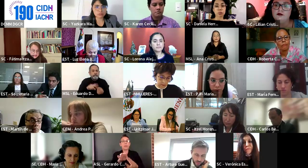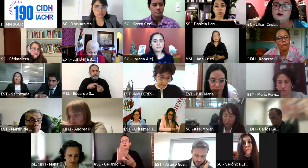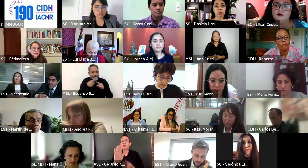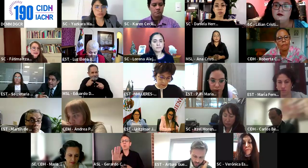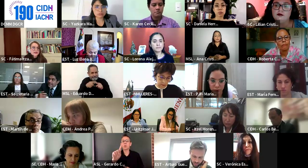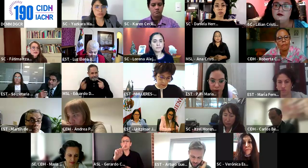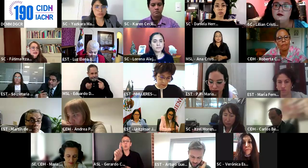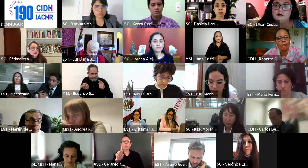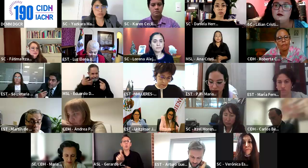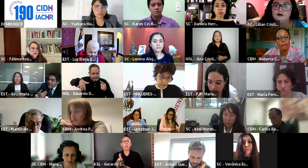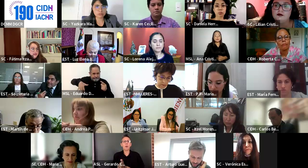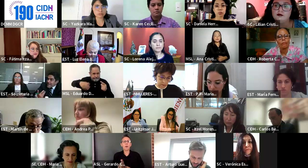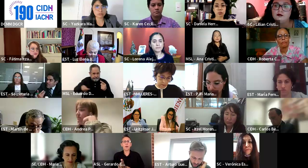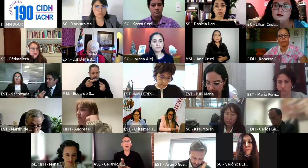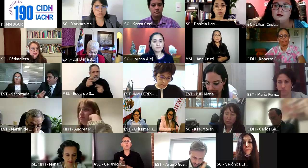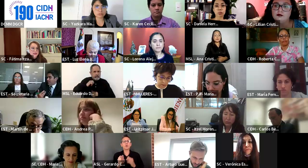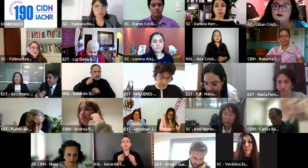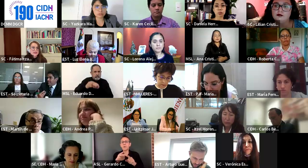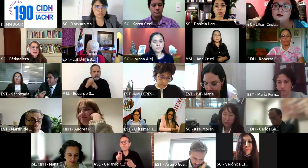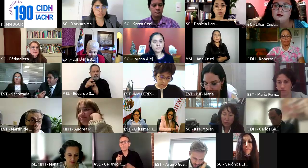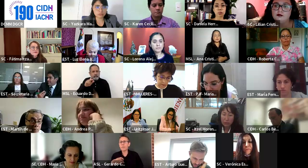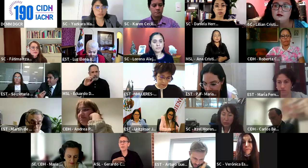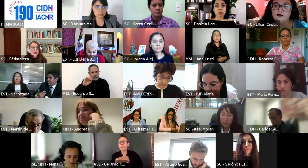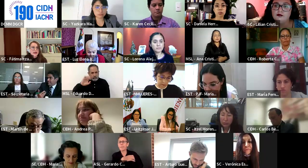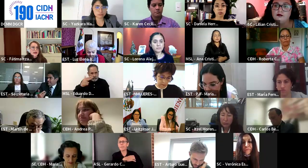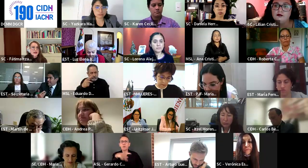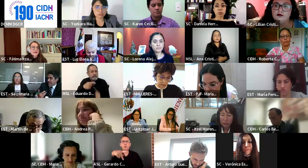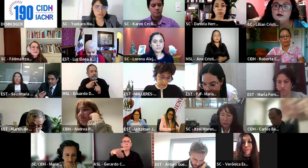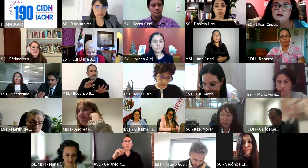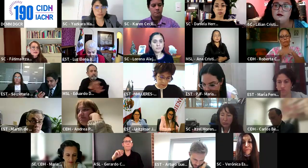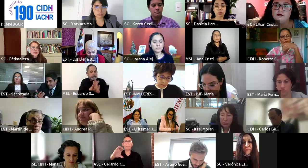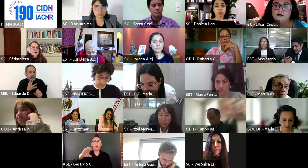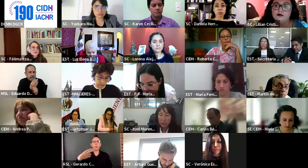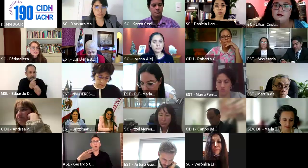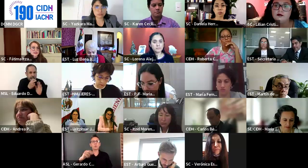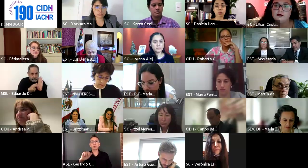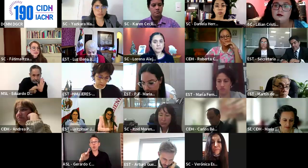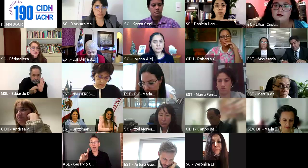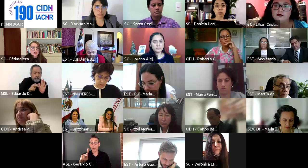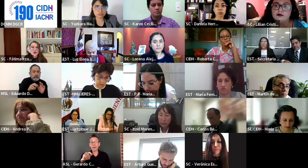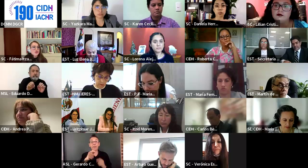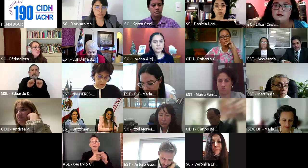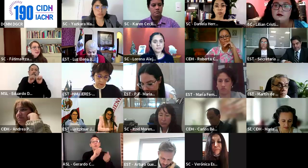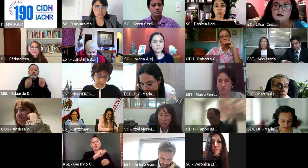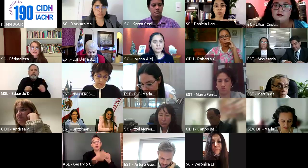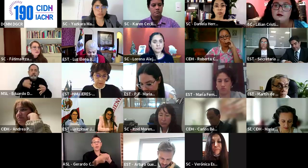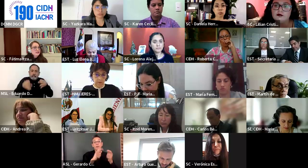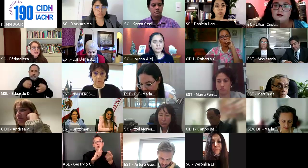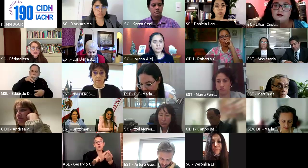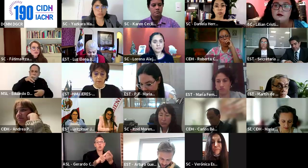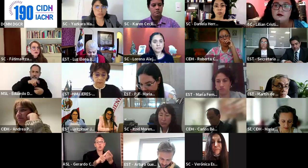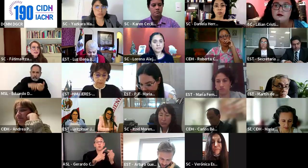preguntas de la comisionada Pochak, la reforma al sistema de justicia en México no